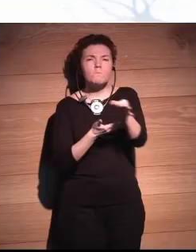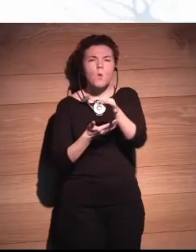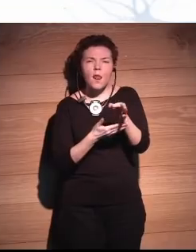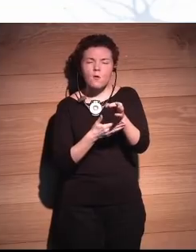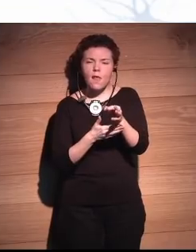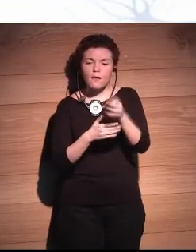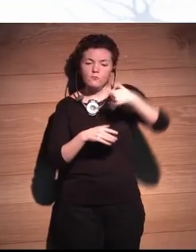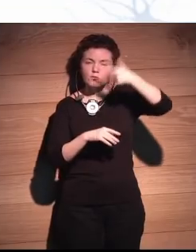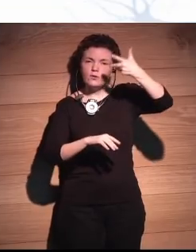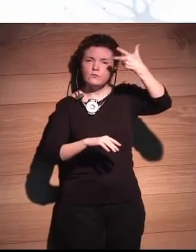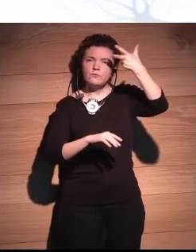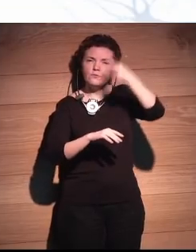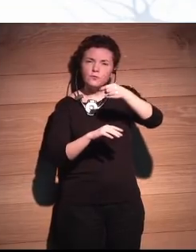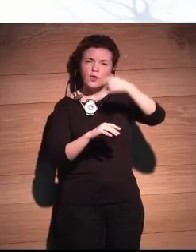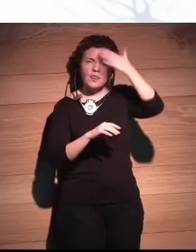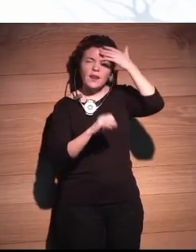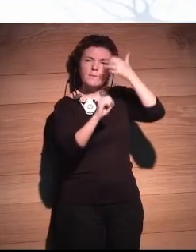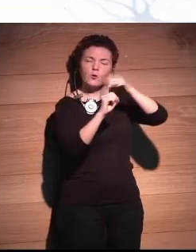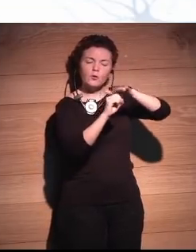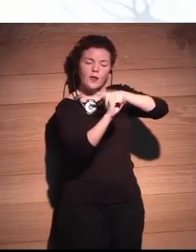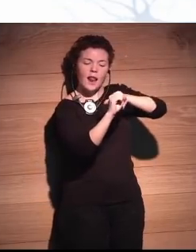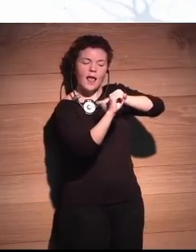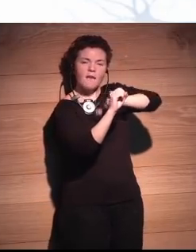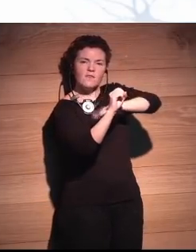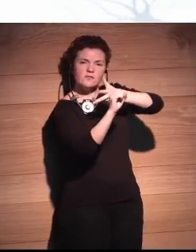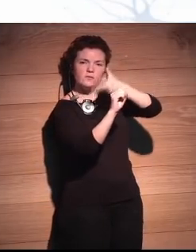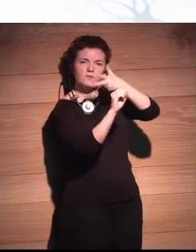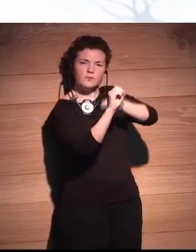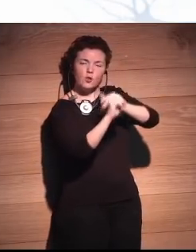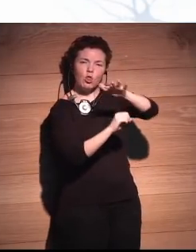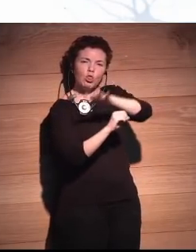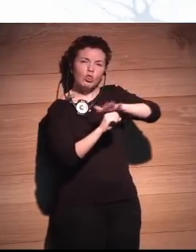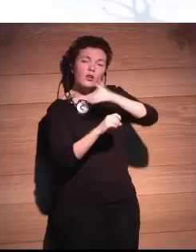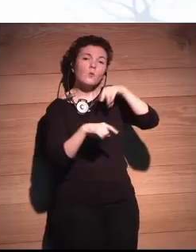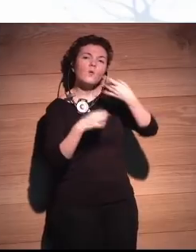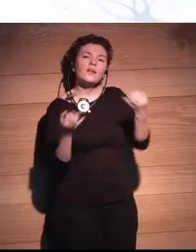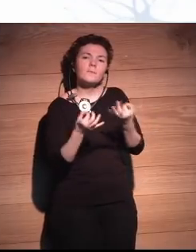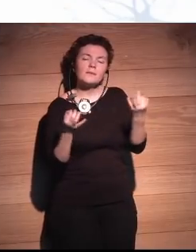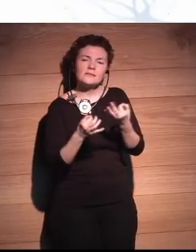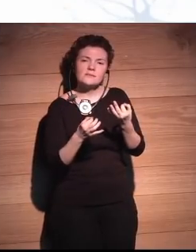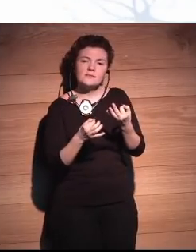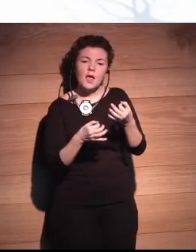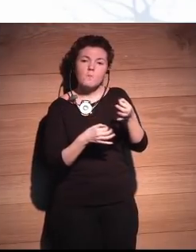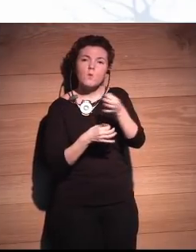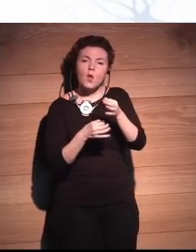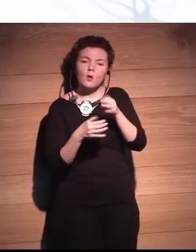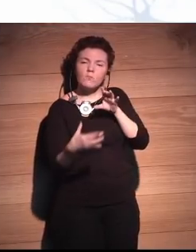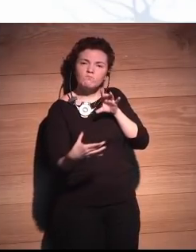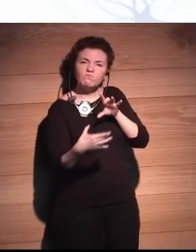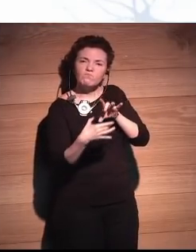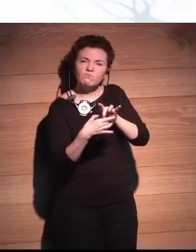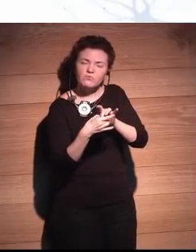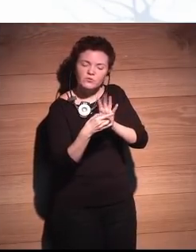que introdujimos en el tronco del encéfalo, y de esta manera podíamos inyectar toda esta área, y lo que sucedió es que la molécula, digamos, se unía